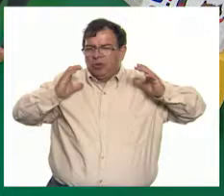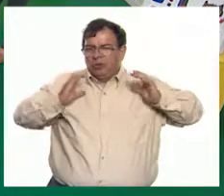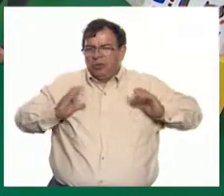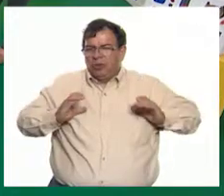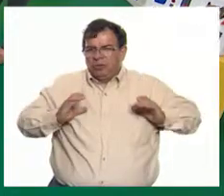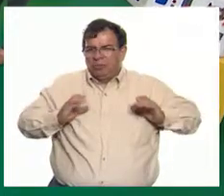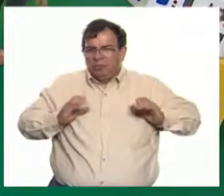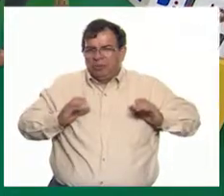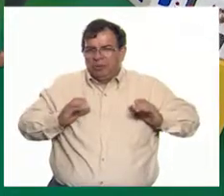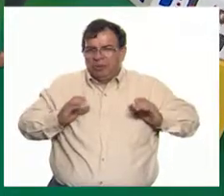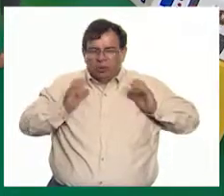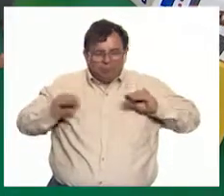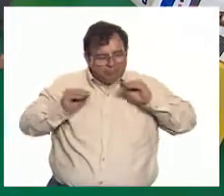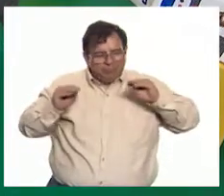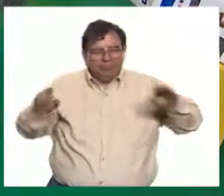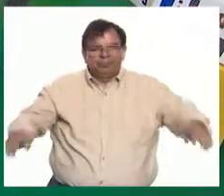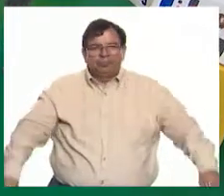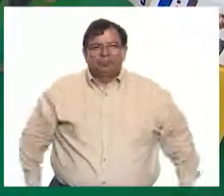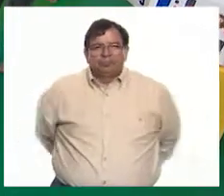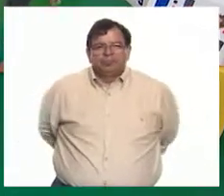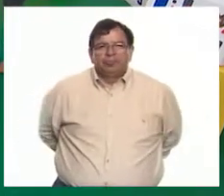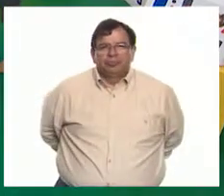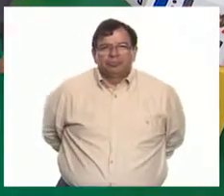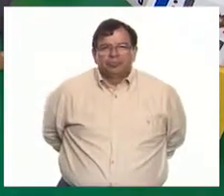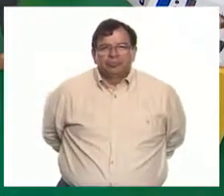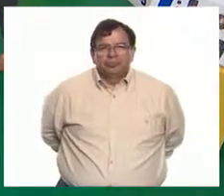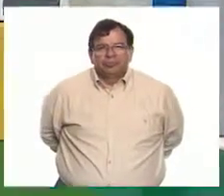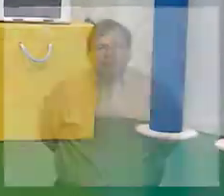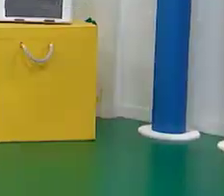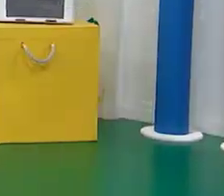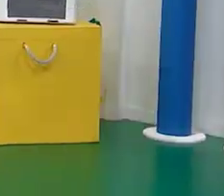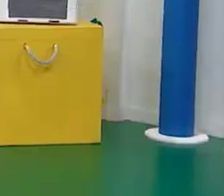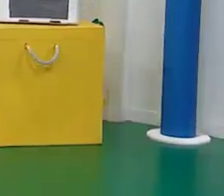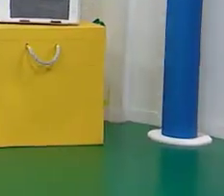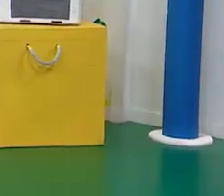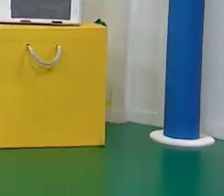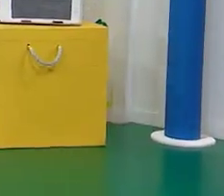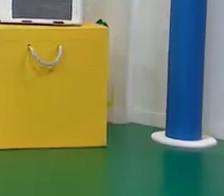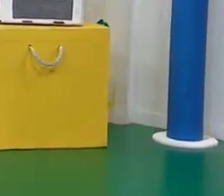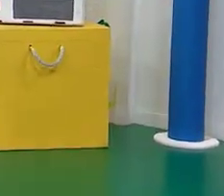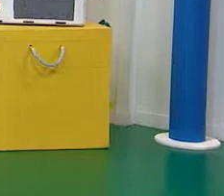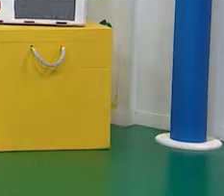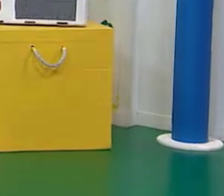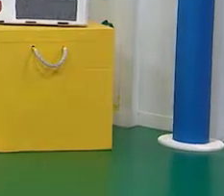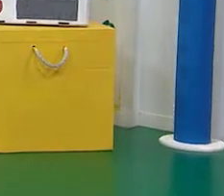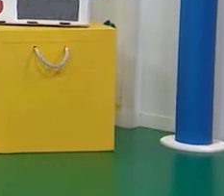cuerpo. ¿Y qué te parece si sacudimos todo el cuerpo? Las piernas, los brazos.